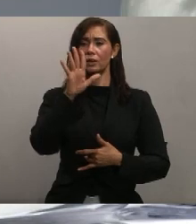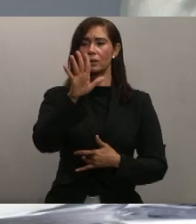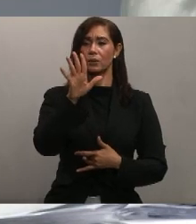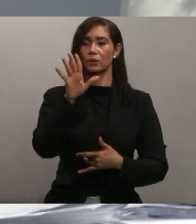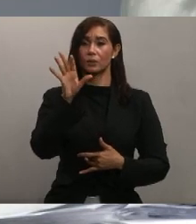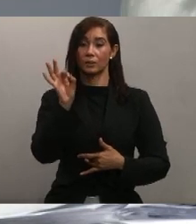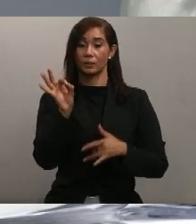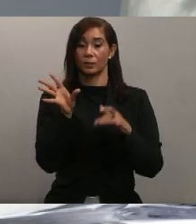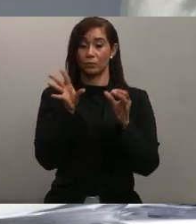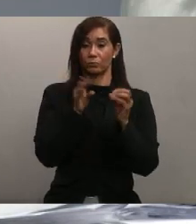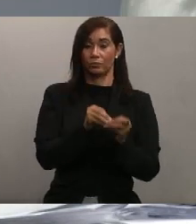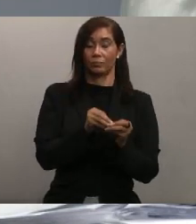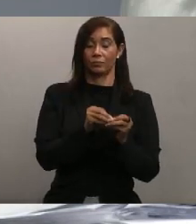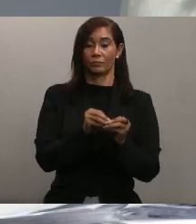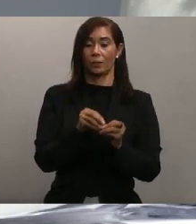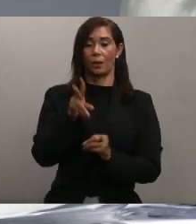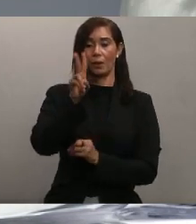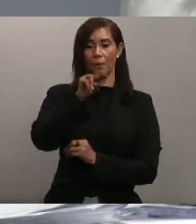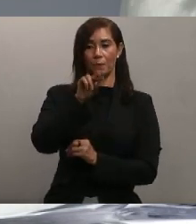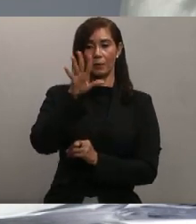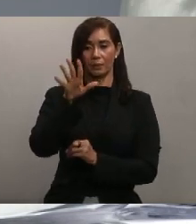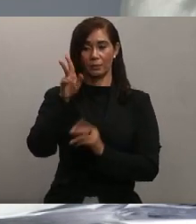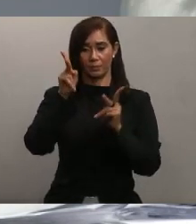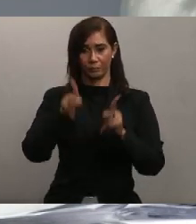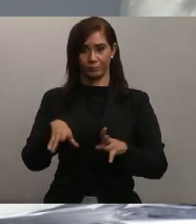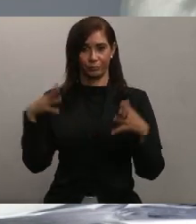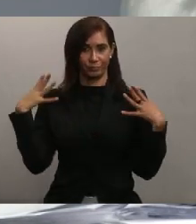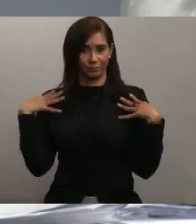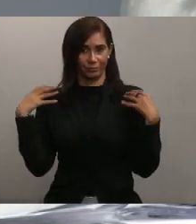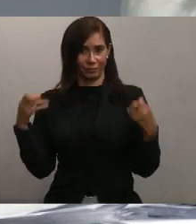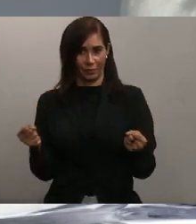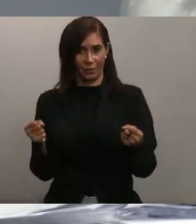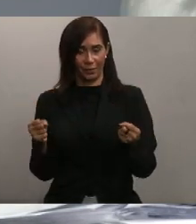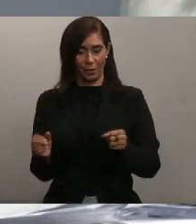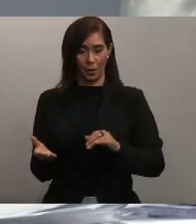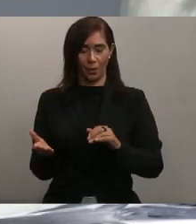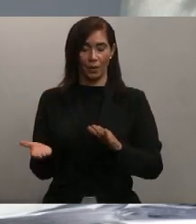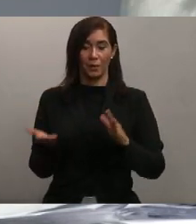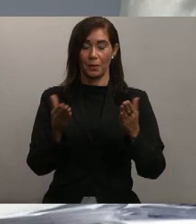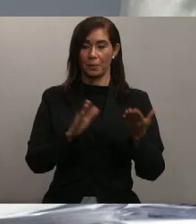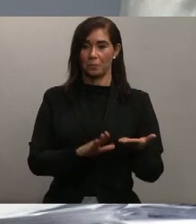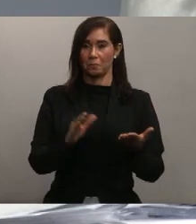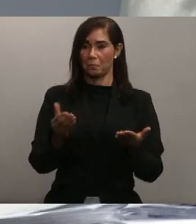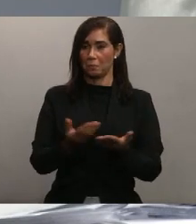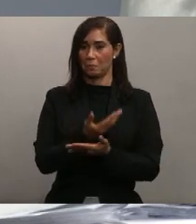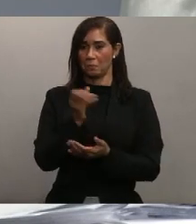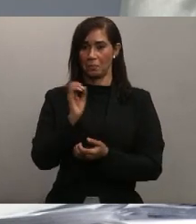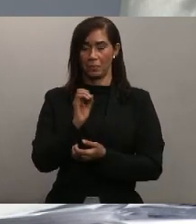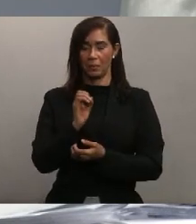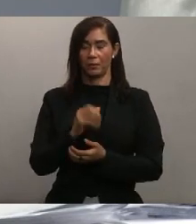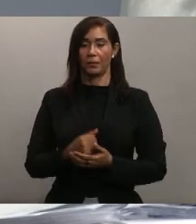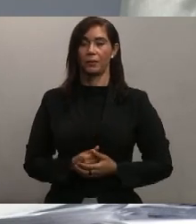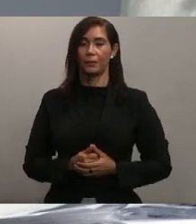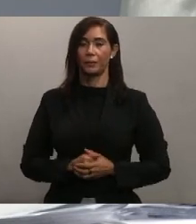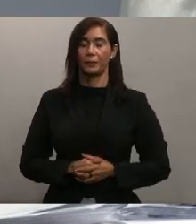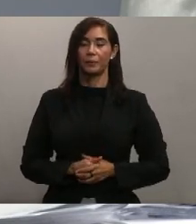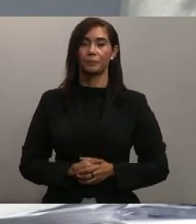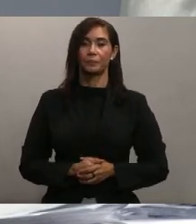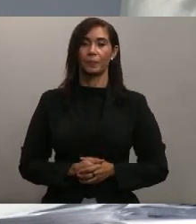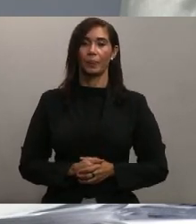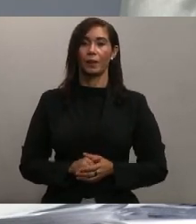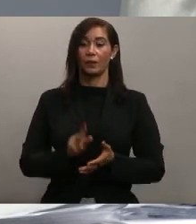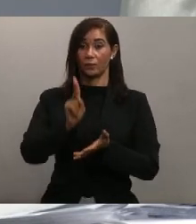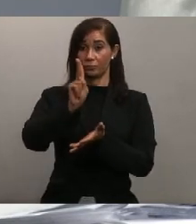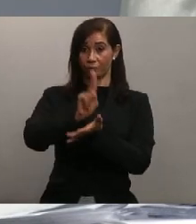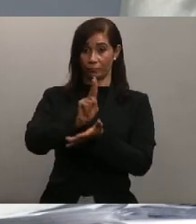159 acumulados, 25 recuperados, 0 fallecimiento. La